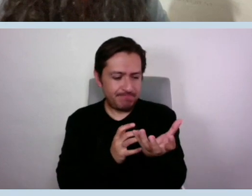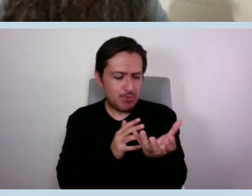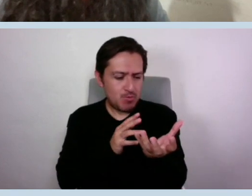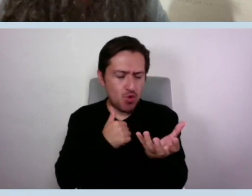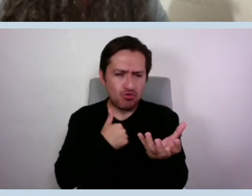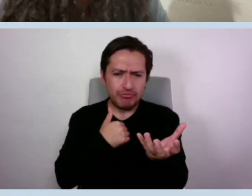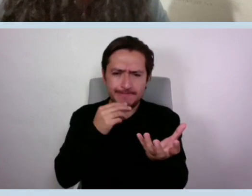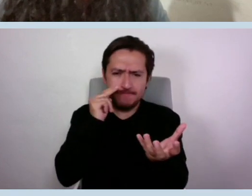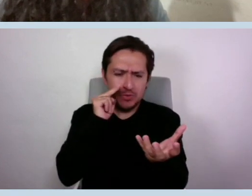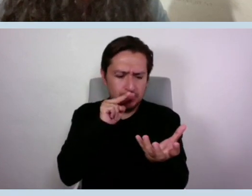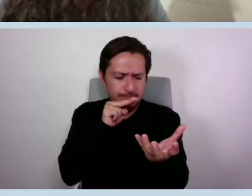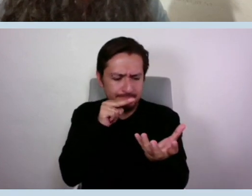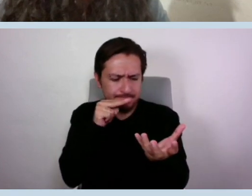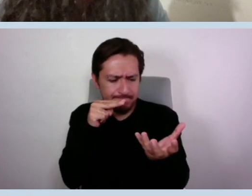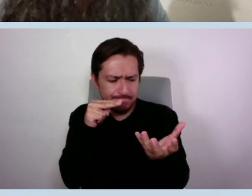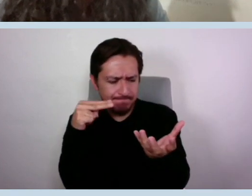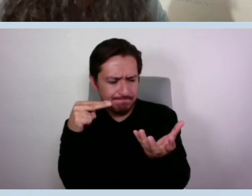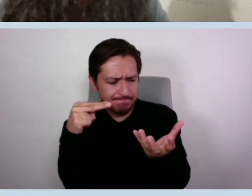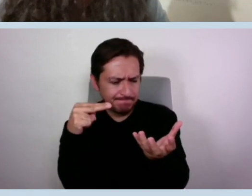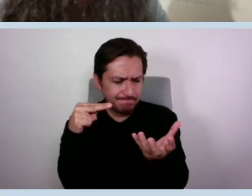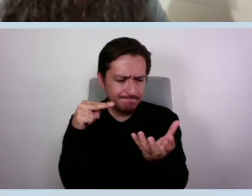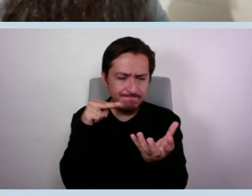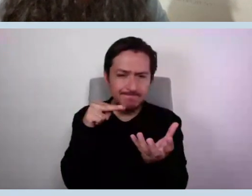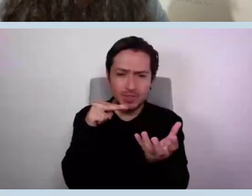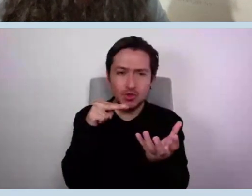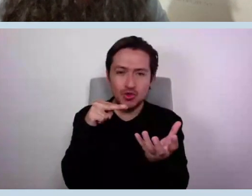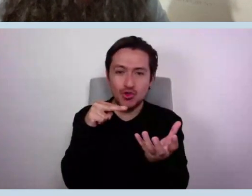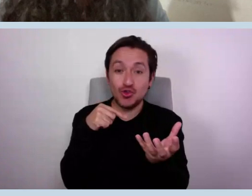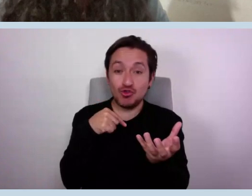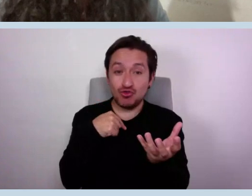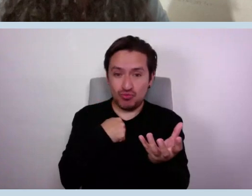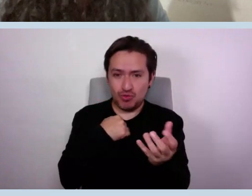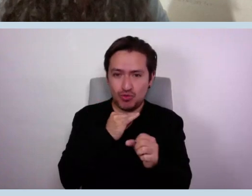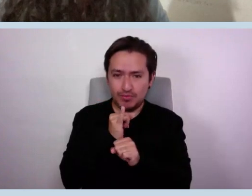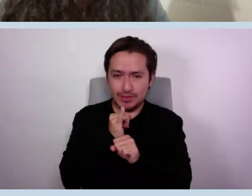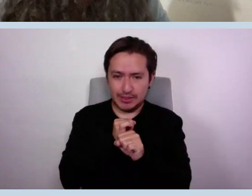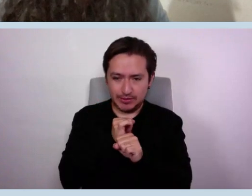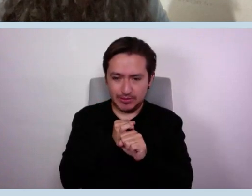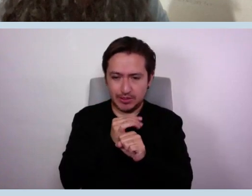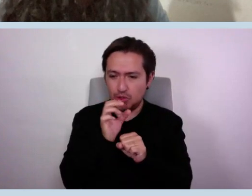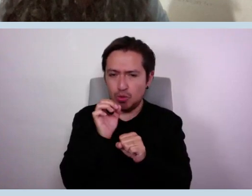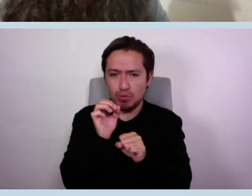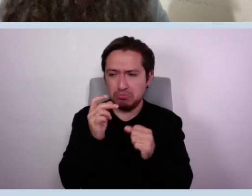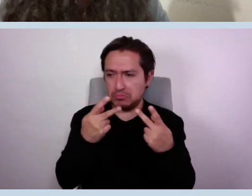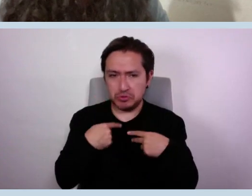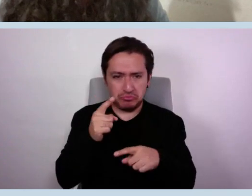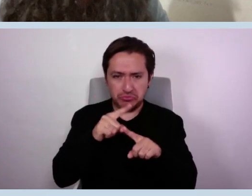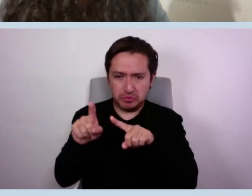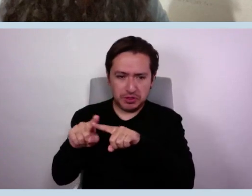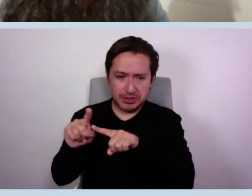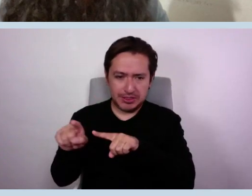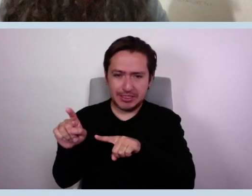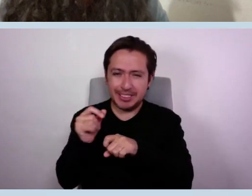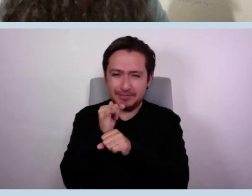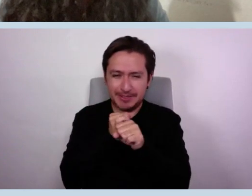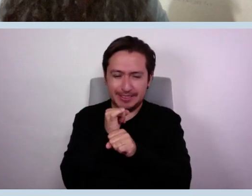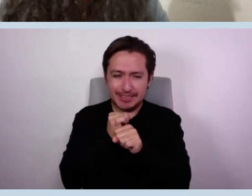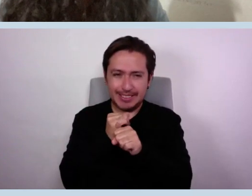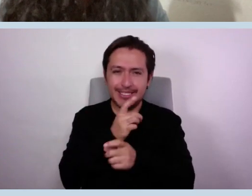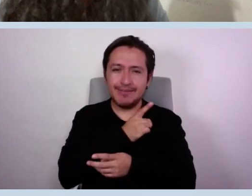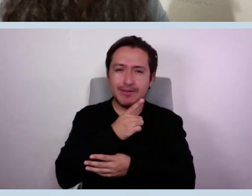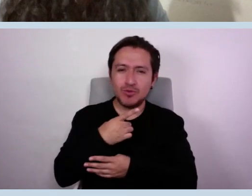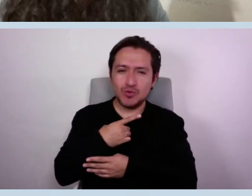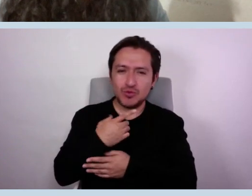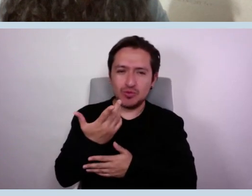como investigadora o como investigadoras tenemos que elegir también un posicionamiento no o